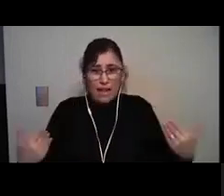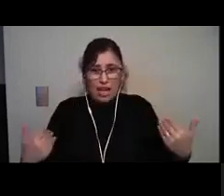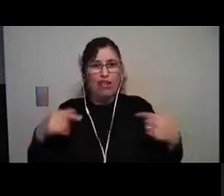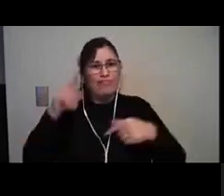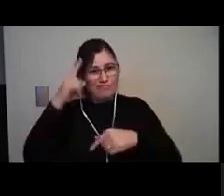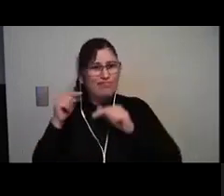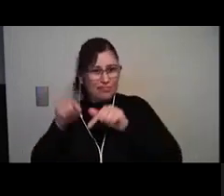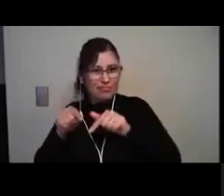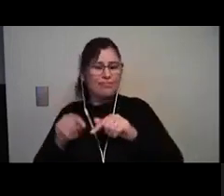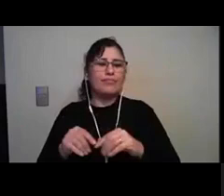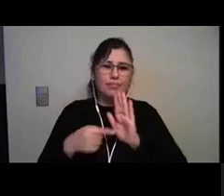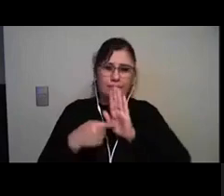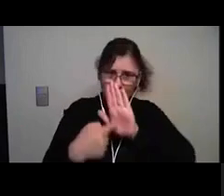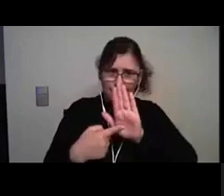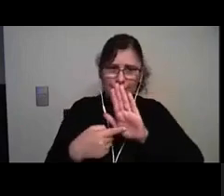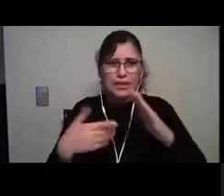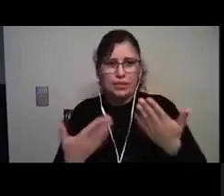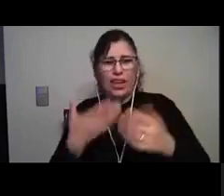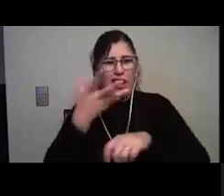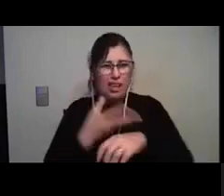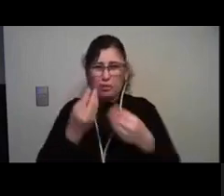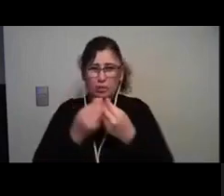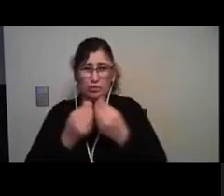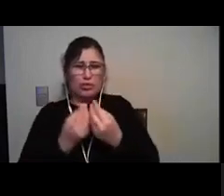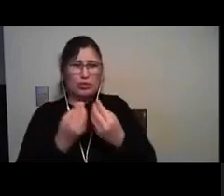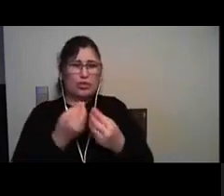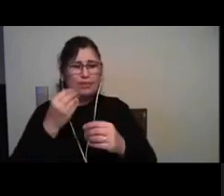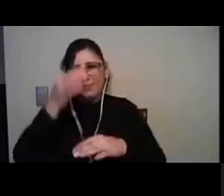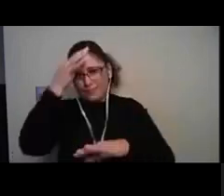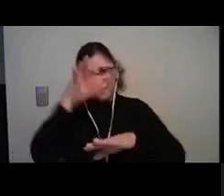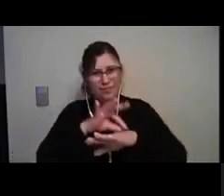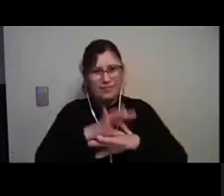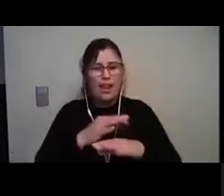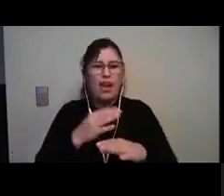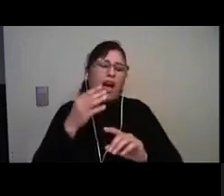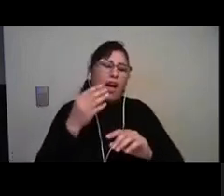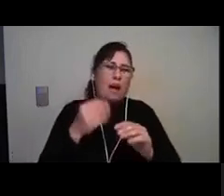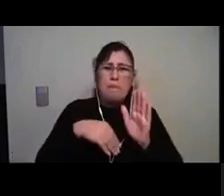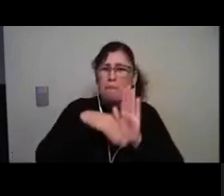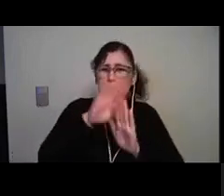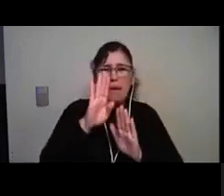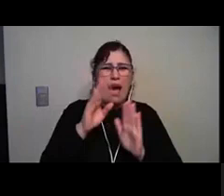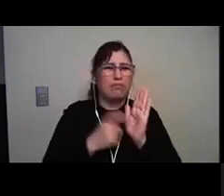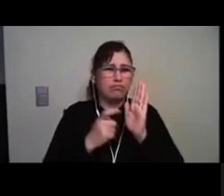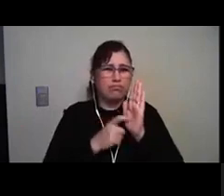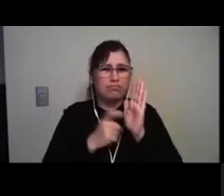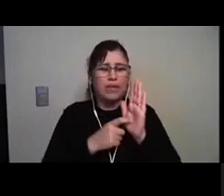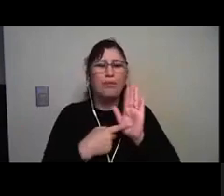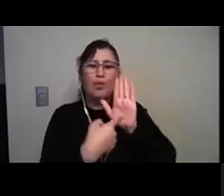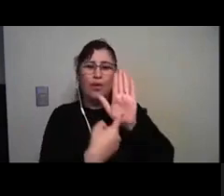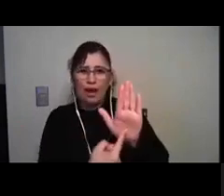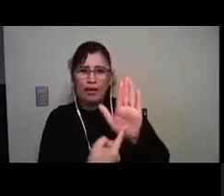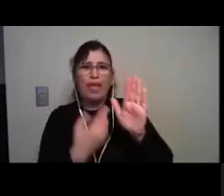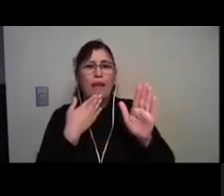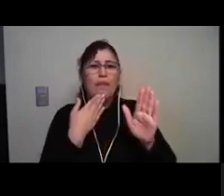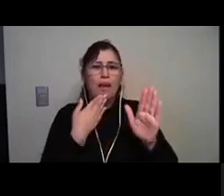posibilidades que hay, ¿cierto? Son muchas, ¿cierto? Vamos a hablar en términos generales, las más representativas, las más comunes, y la clasificación